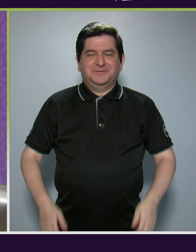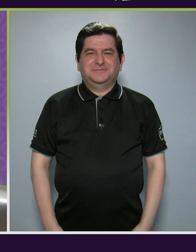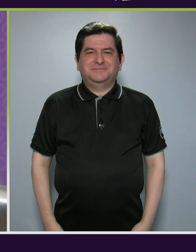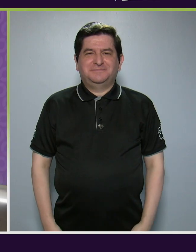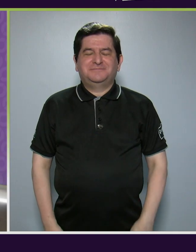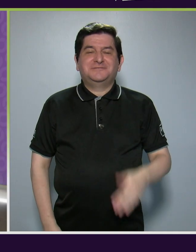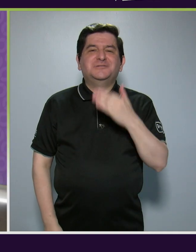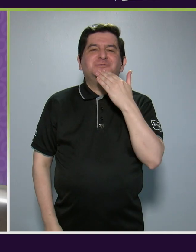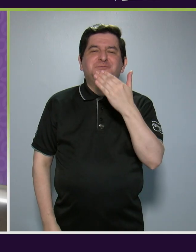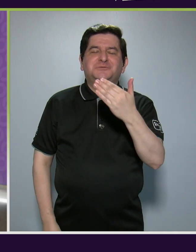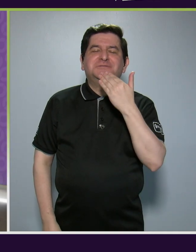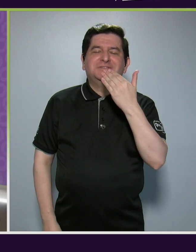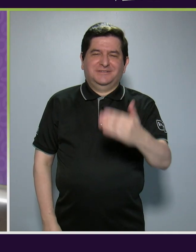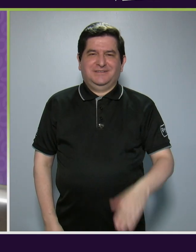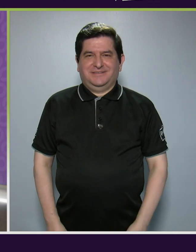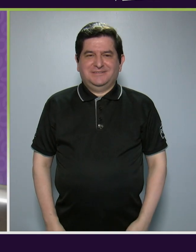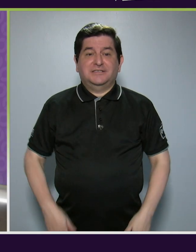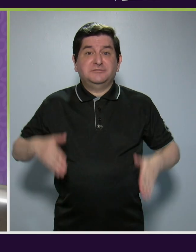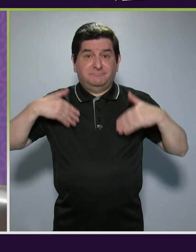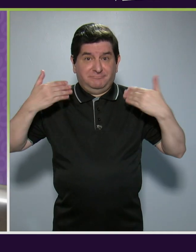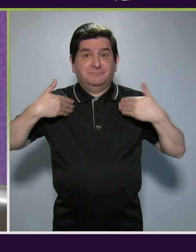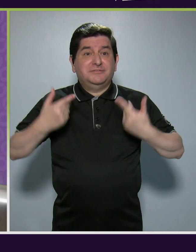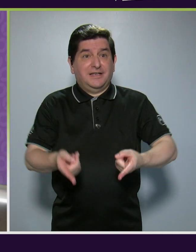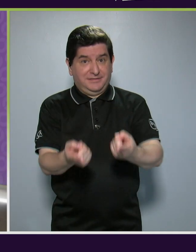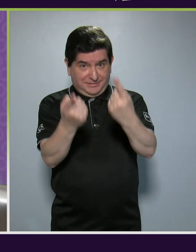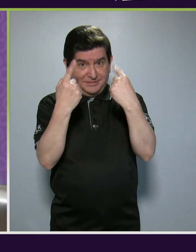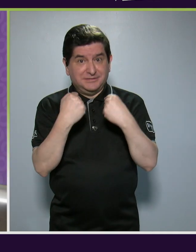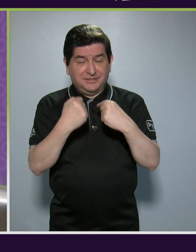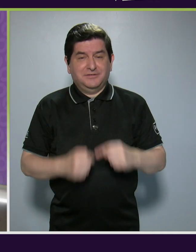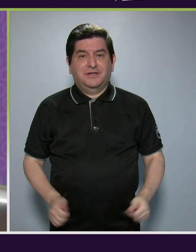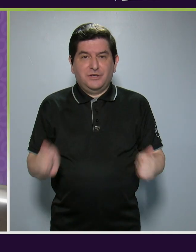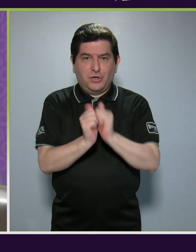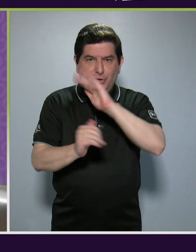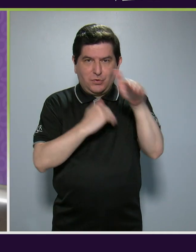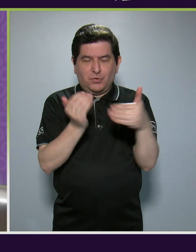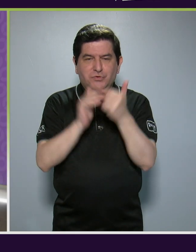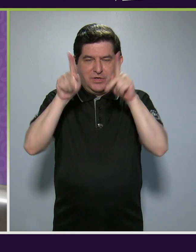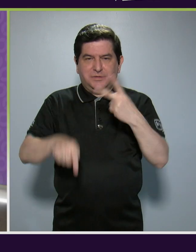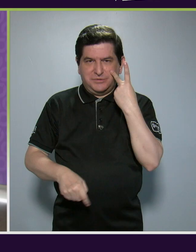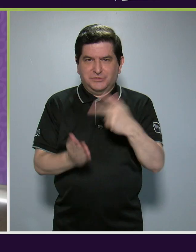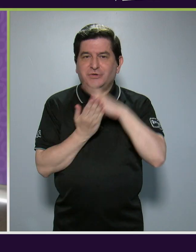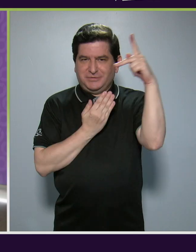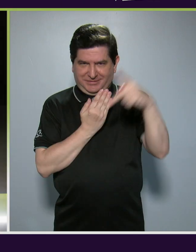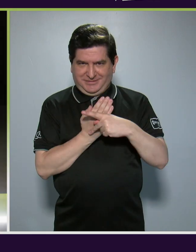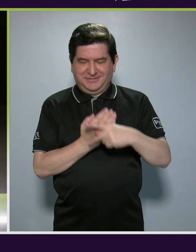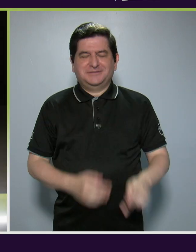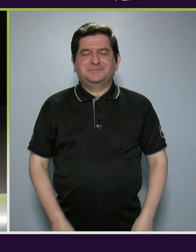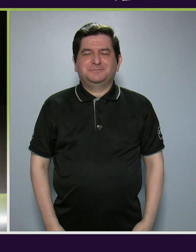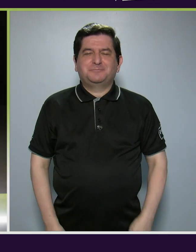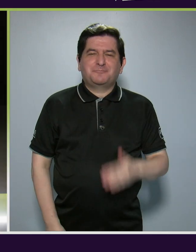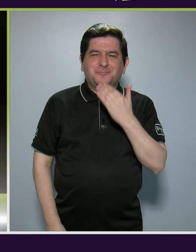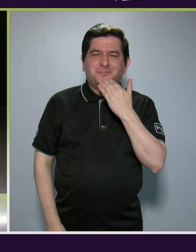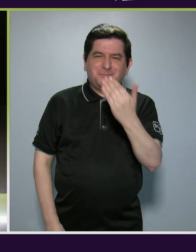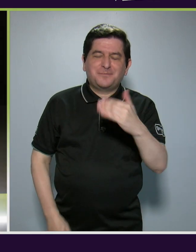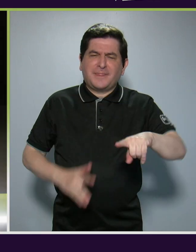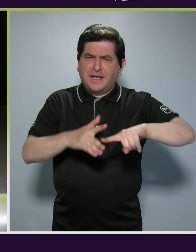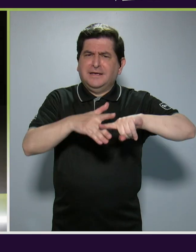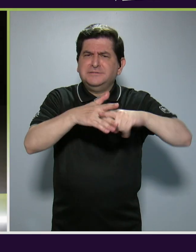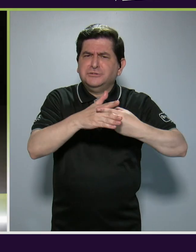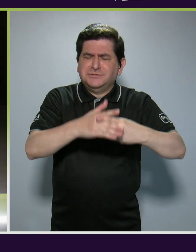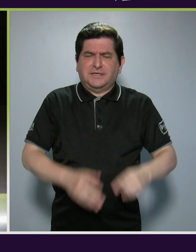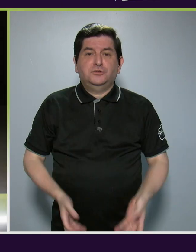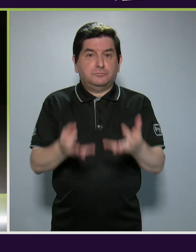Muchas gracias, muy feliz de estar aquí con usted y con toda la audiencia. Muchísimas gracias. Y bueno, para comenzar,